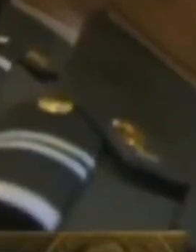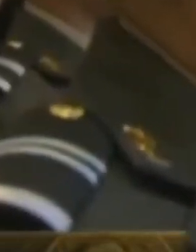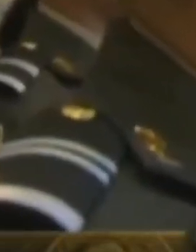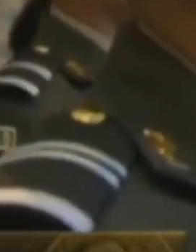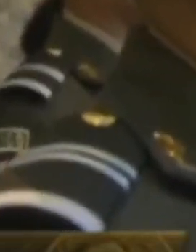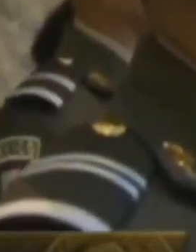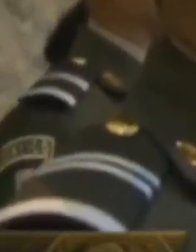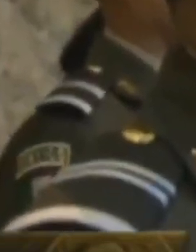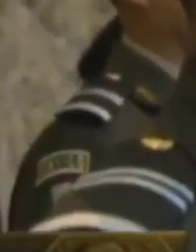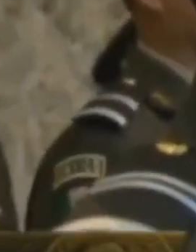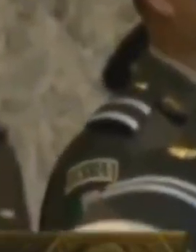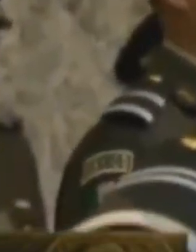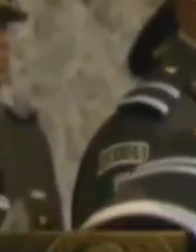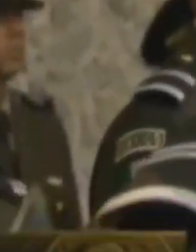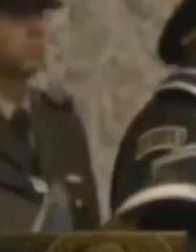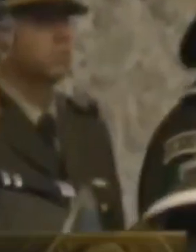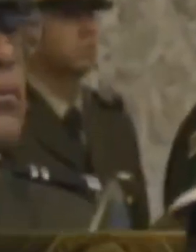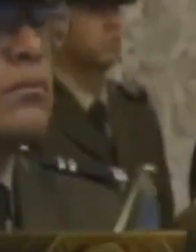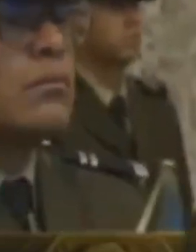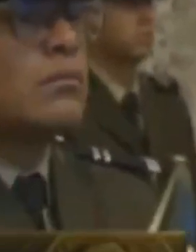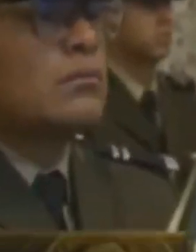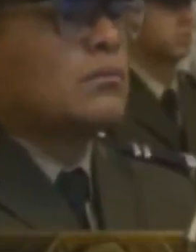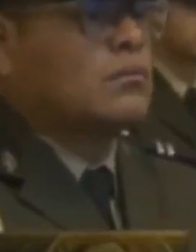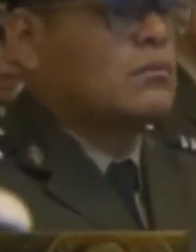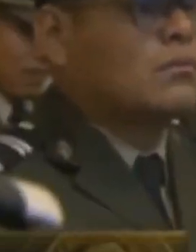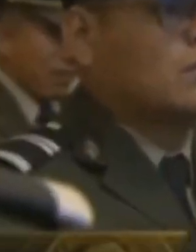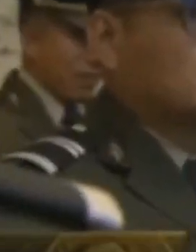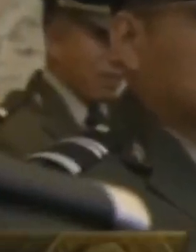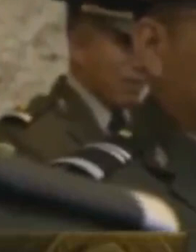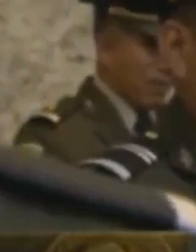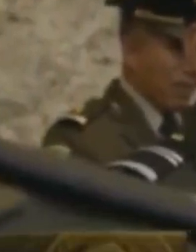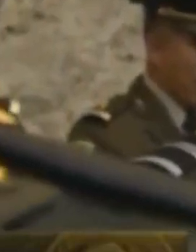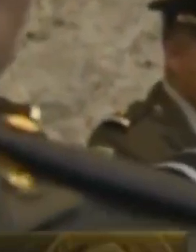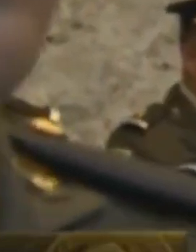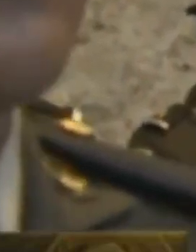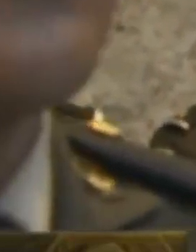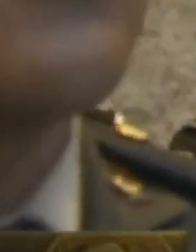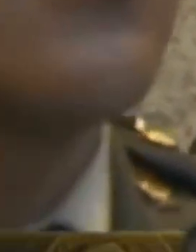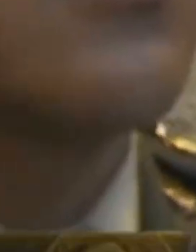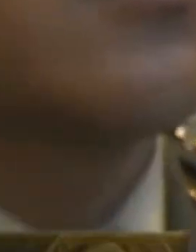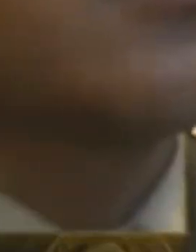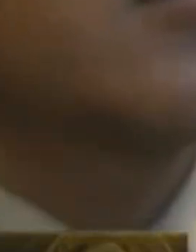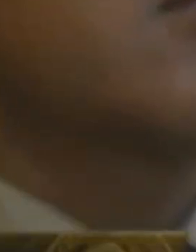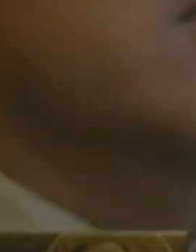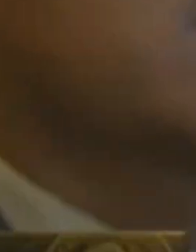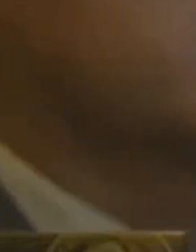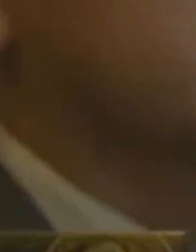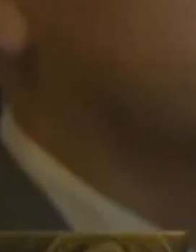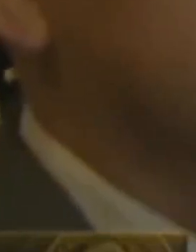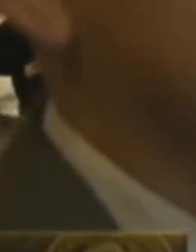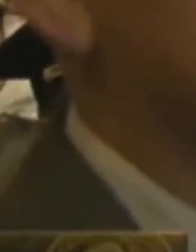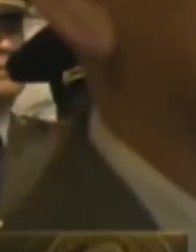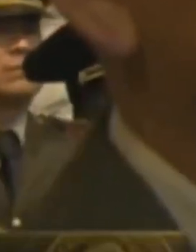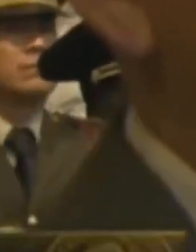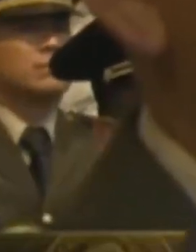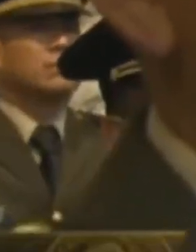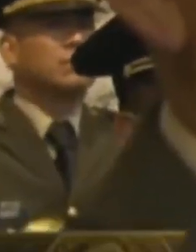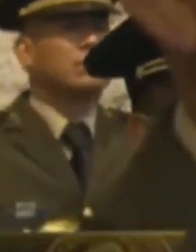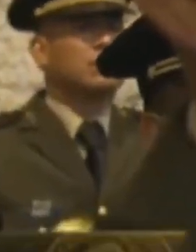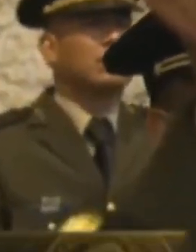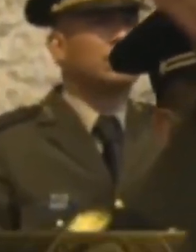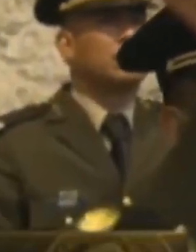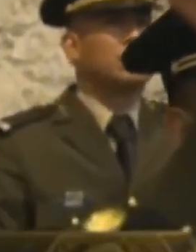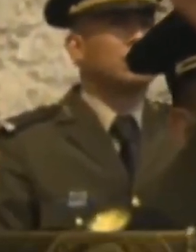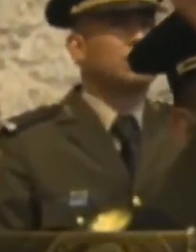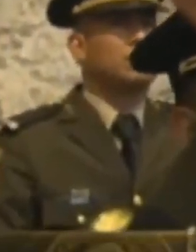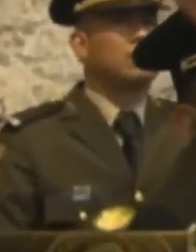República, y que sin duda la figura de don Belisario Domínguez es fundamental para la historia del Senado, para